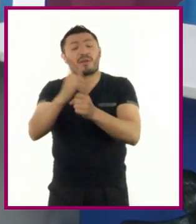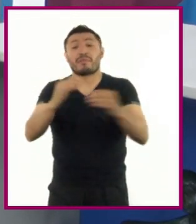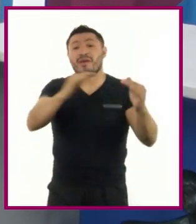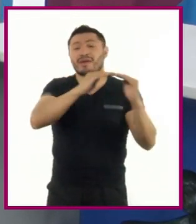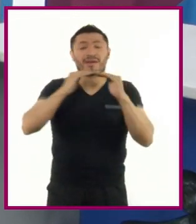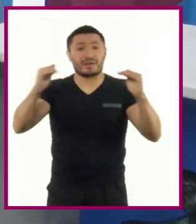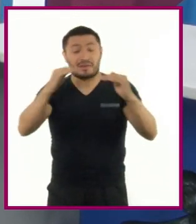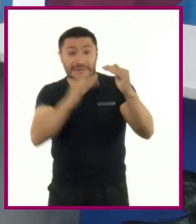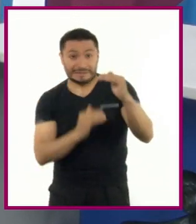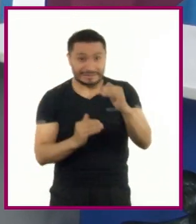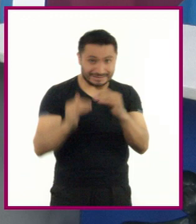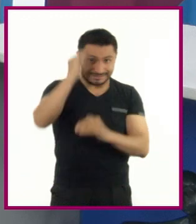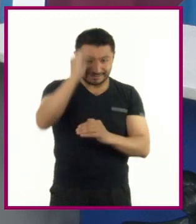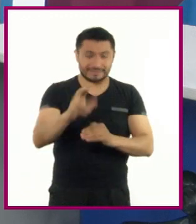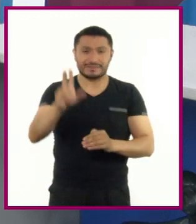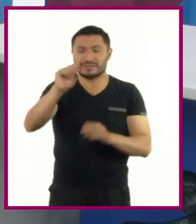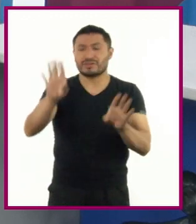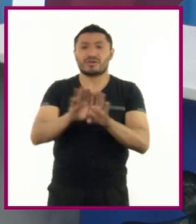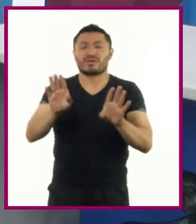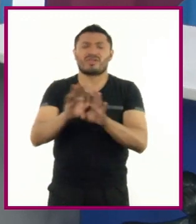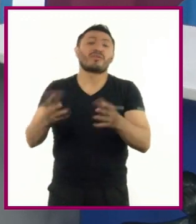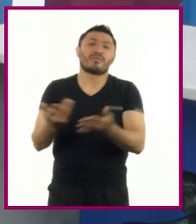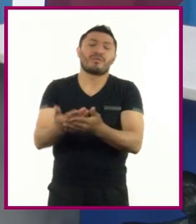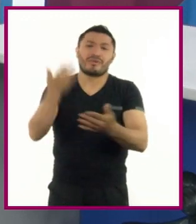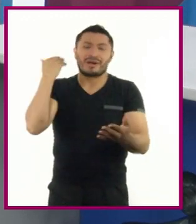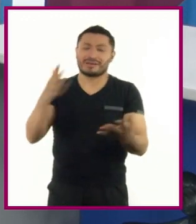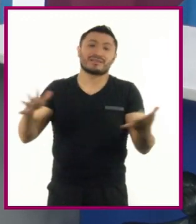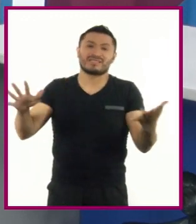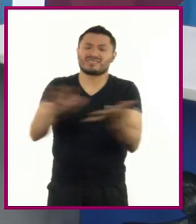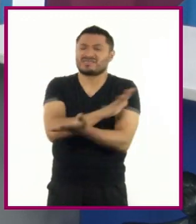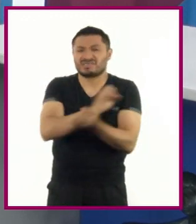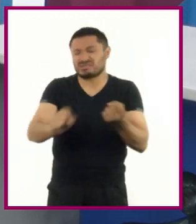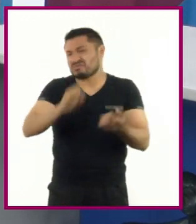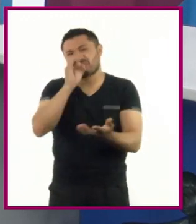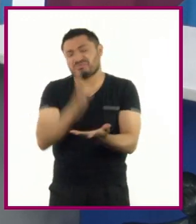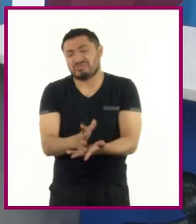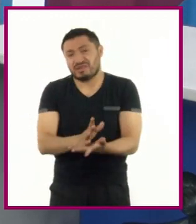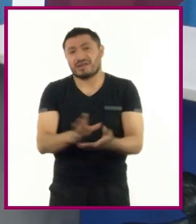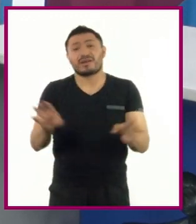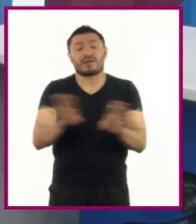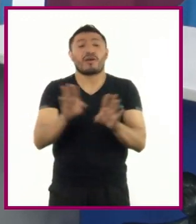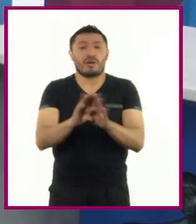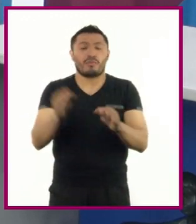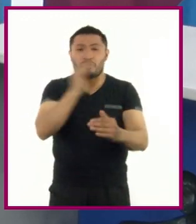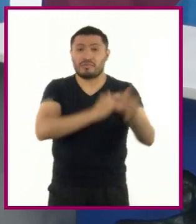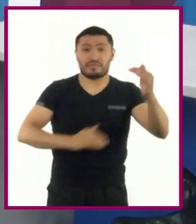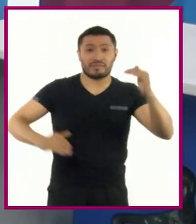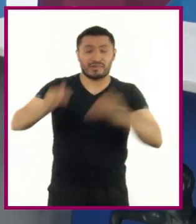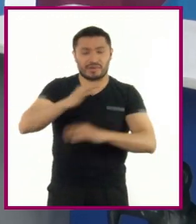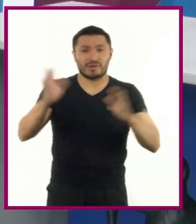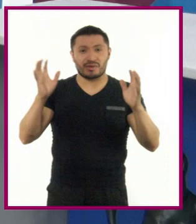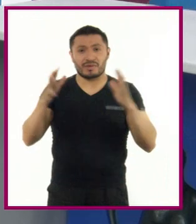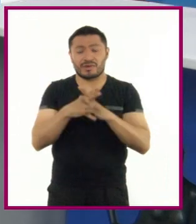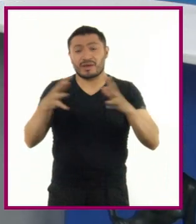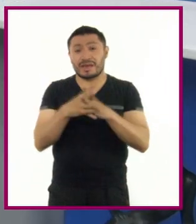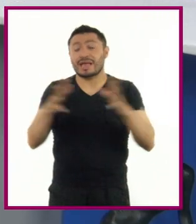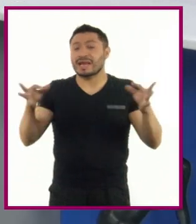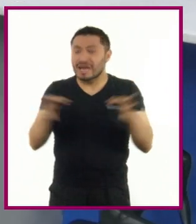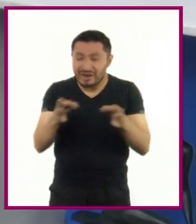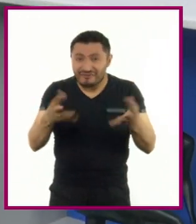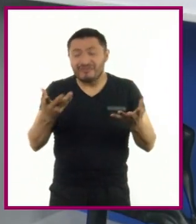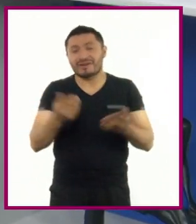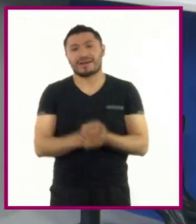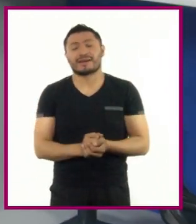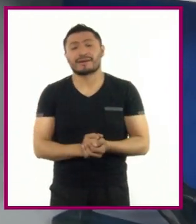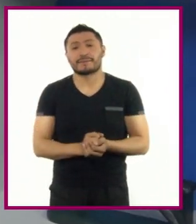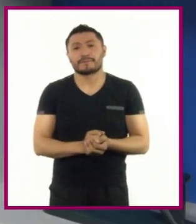no en la desastrosamente estéril carrera armamentista, sino en las urgentes tareas de la posguerra fría, la cooperación económica,